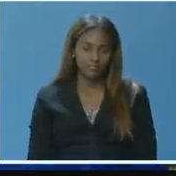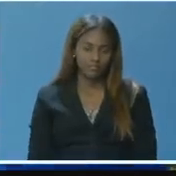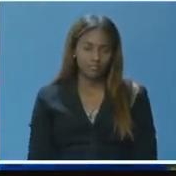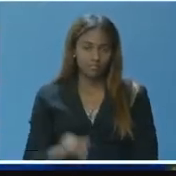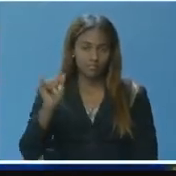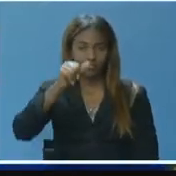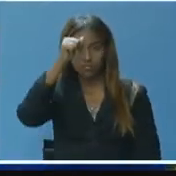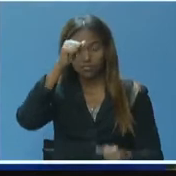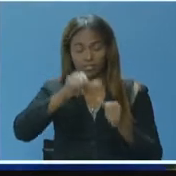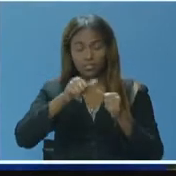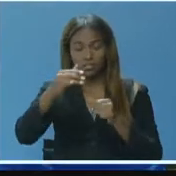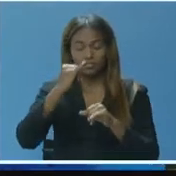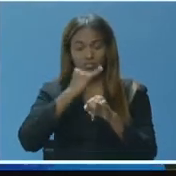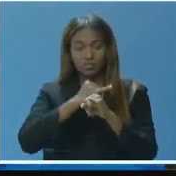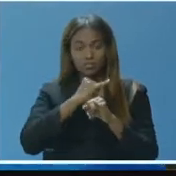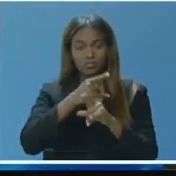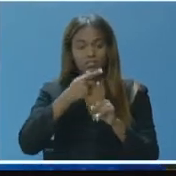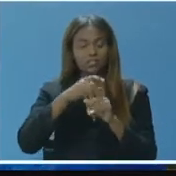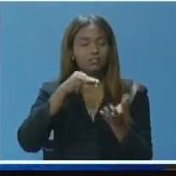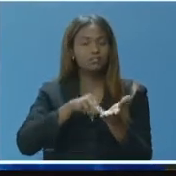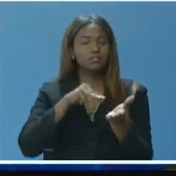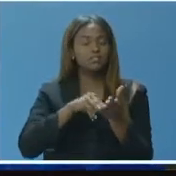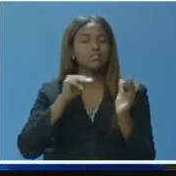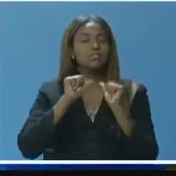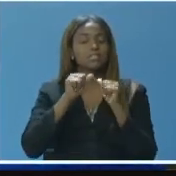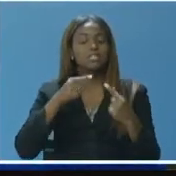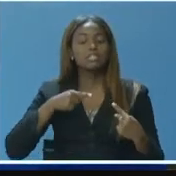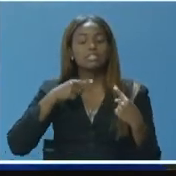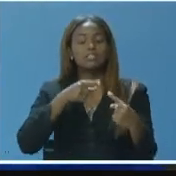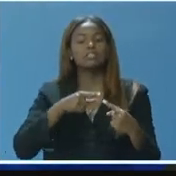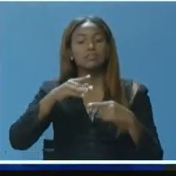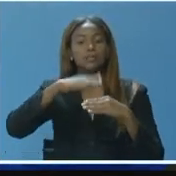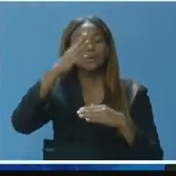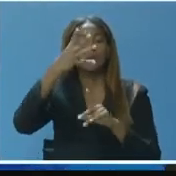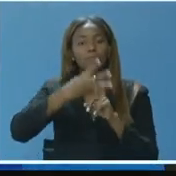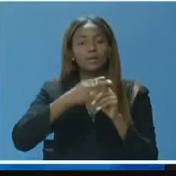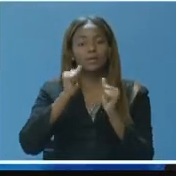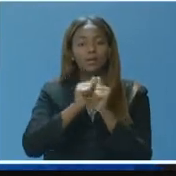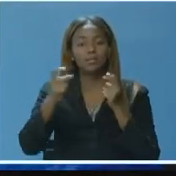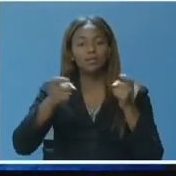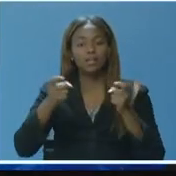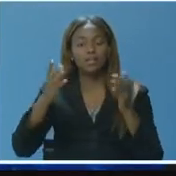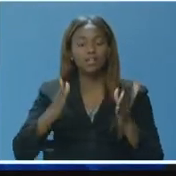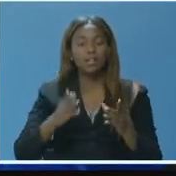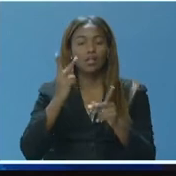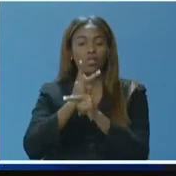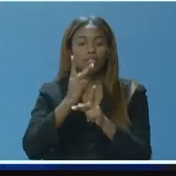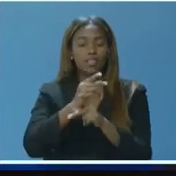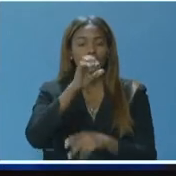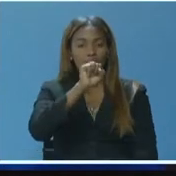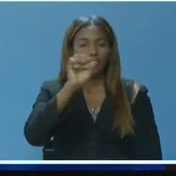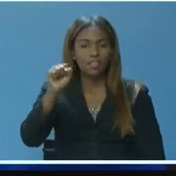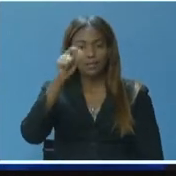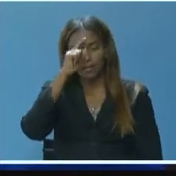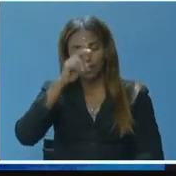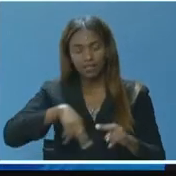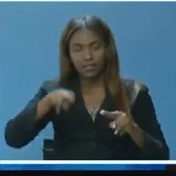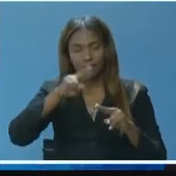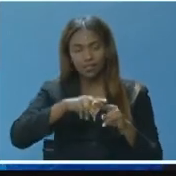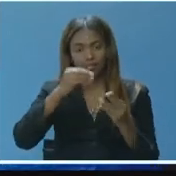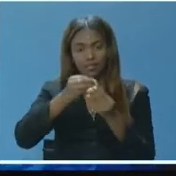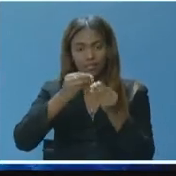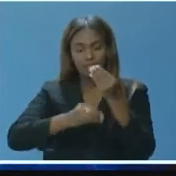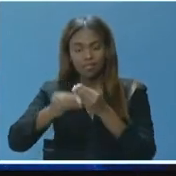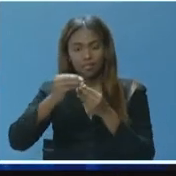se recuerda que el gremio de los galenos mantiene una lucha por más de 4 meses con las administradoras de riesgos de salud para un aumento de las tarifas